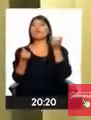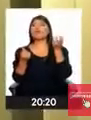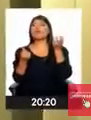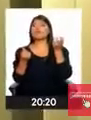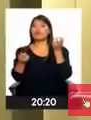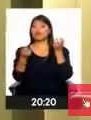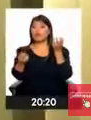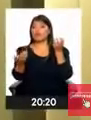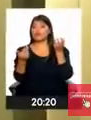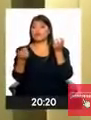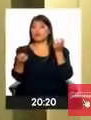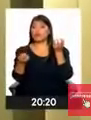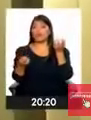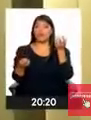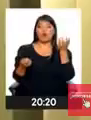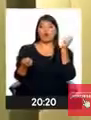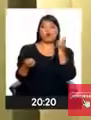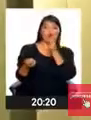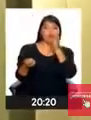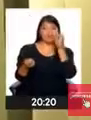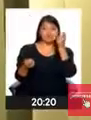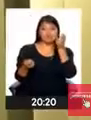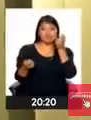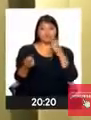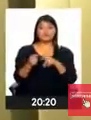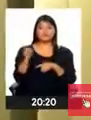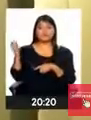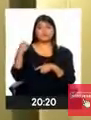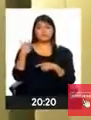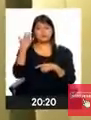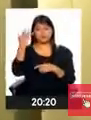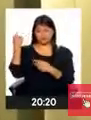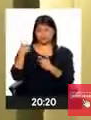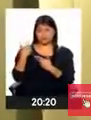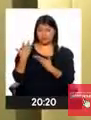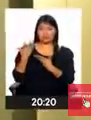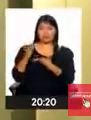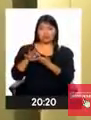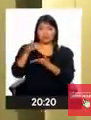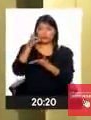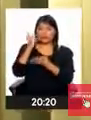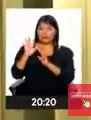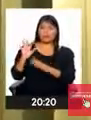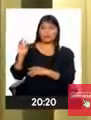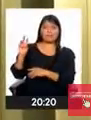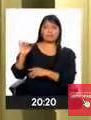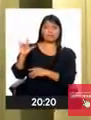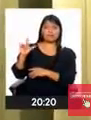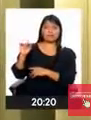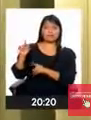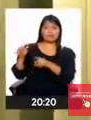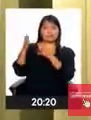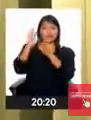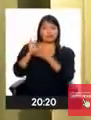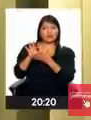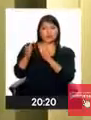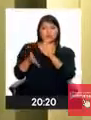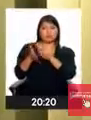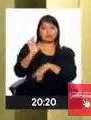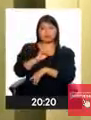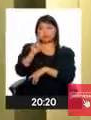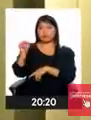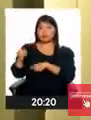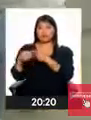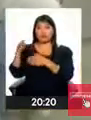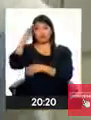pidieron carbamazepina, que es para problemas de epilepsia y esas cosas, pues no, nada más, es lo único, y se retiró y ahí nomás